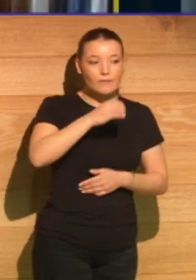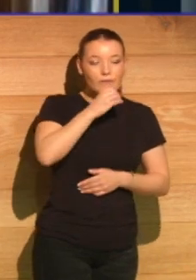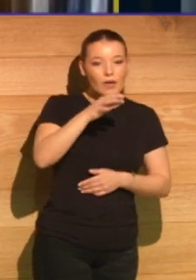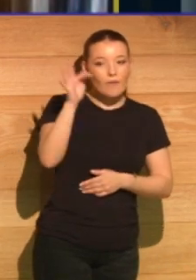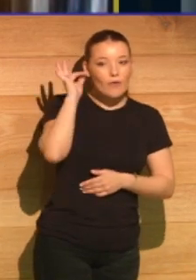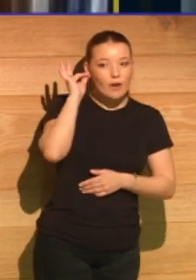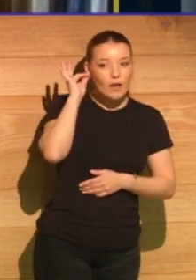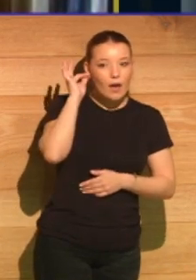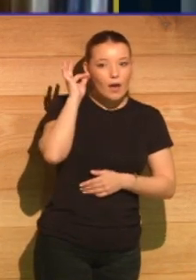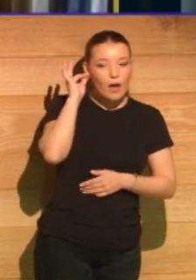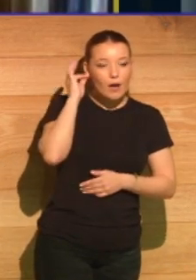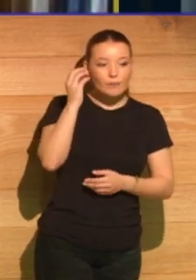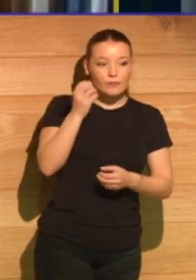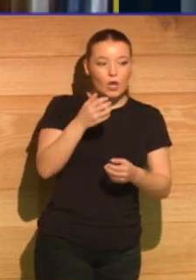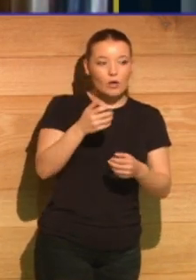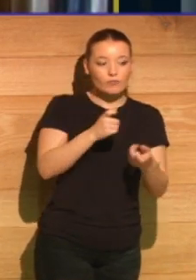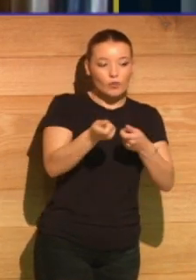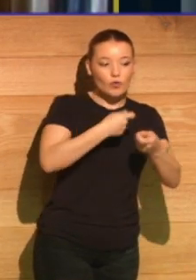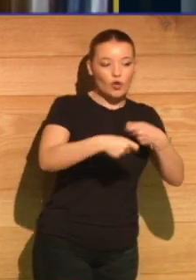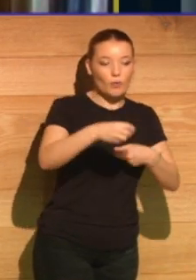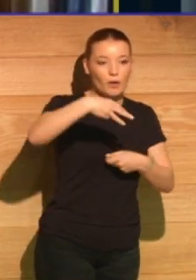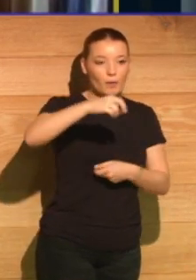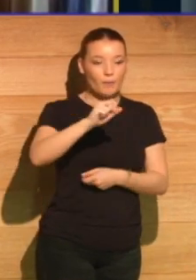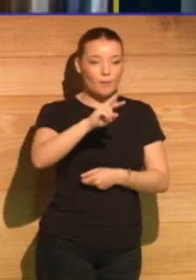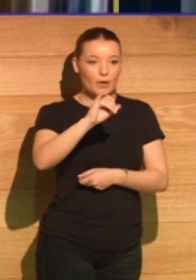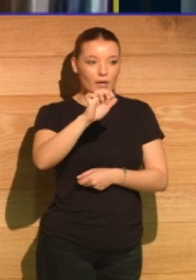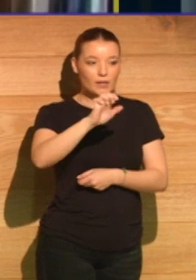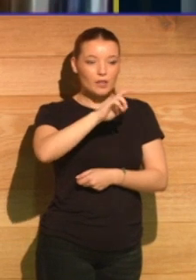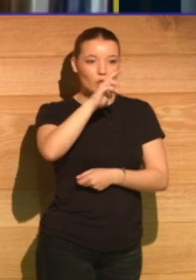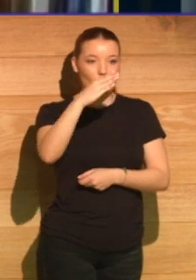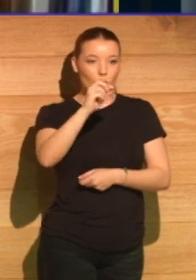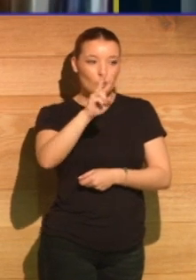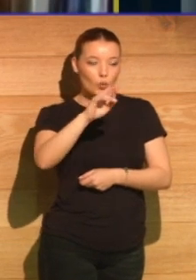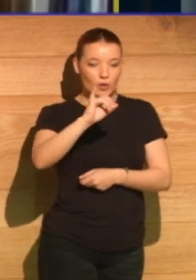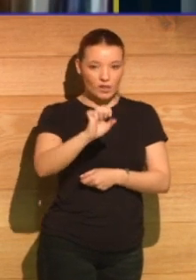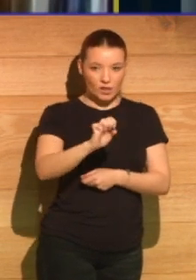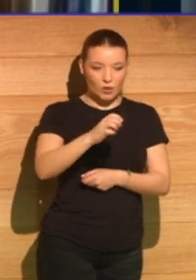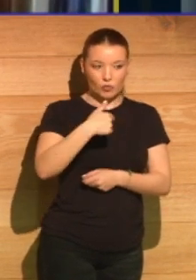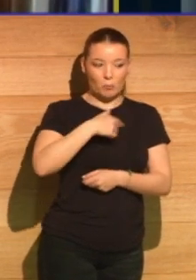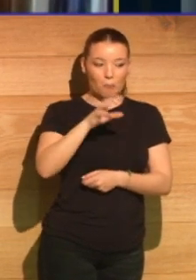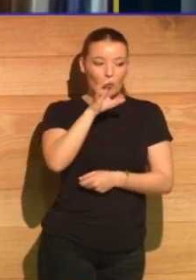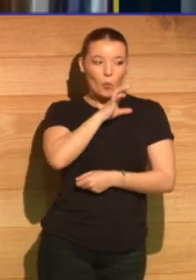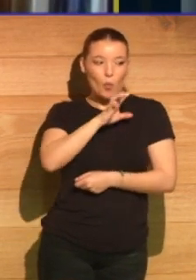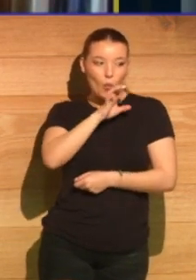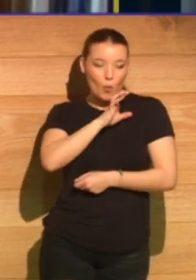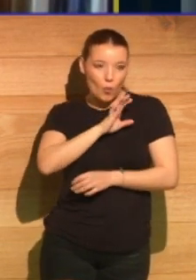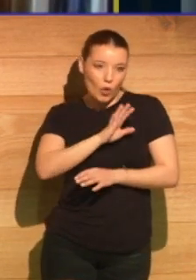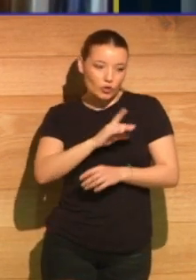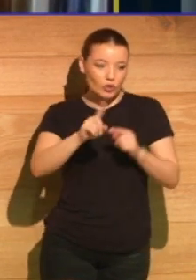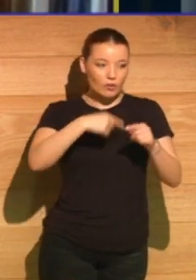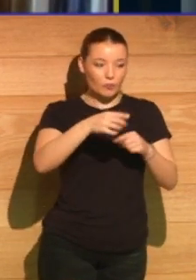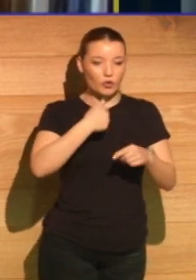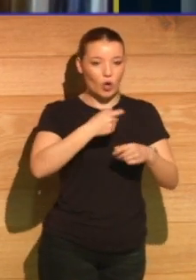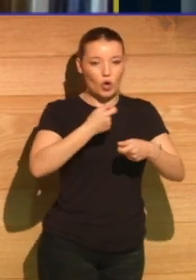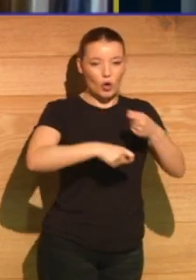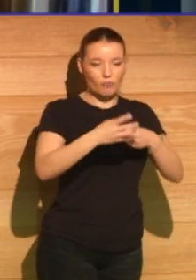una biografía de Marie Curie. Y yo pensé, ay, mira, qué curioso. Luego, claro, me compré muchísimas